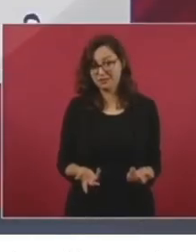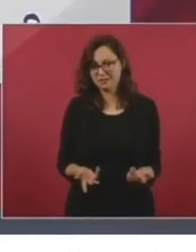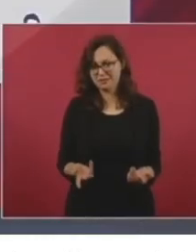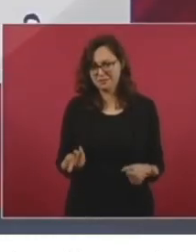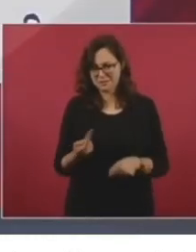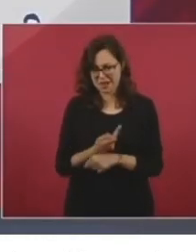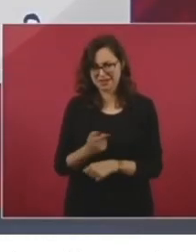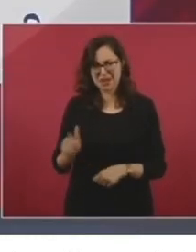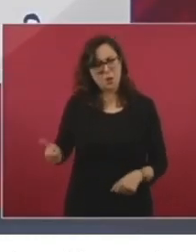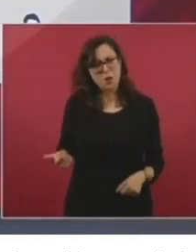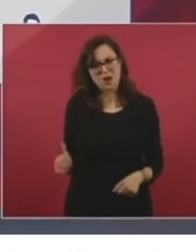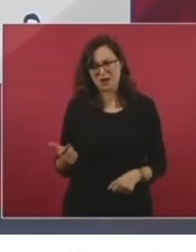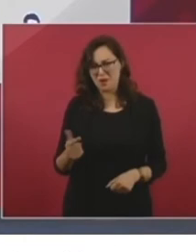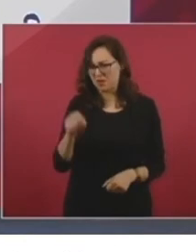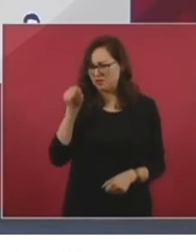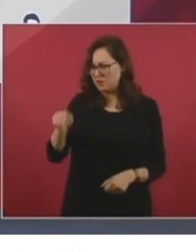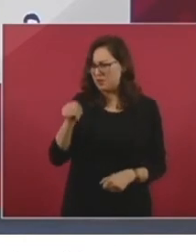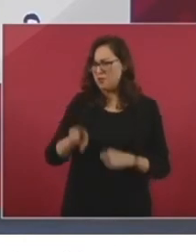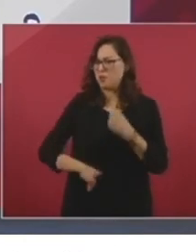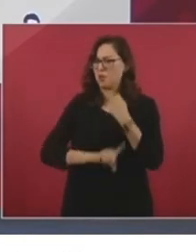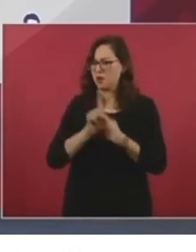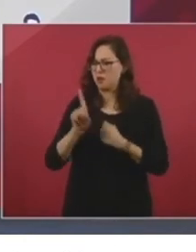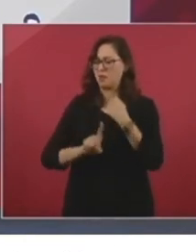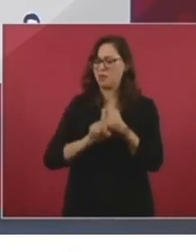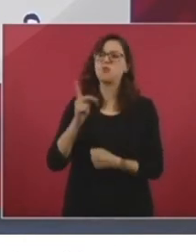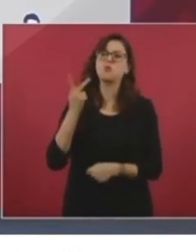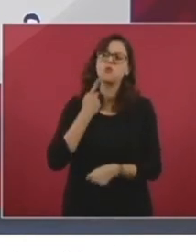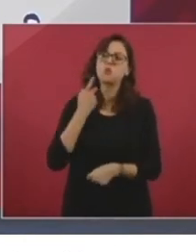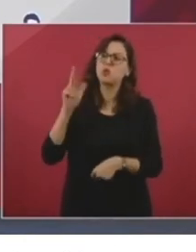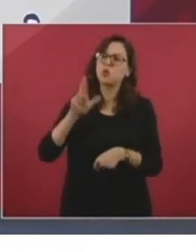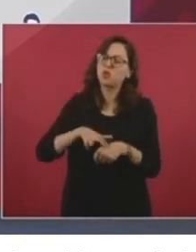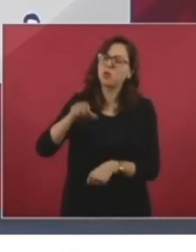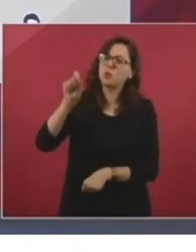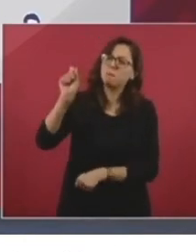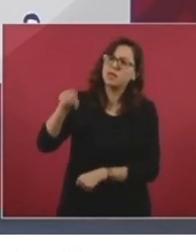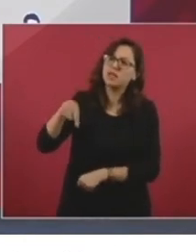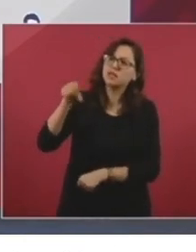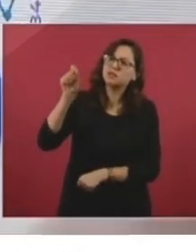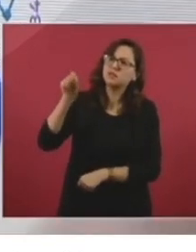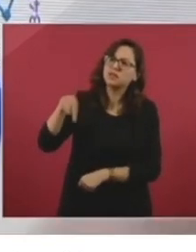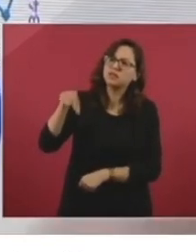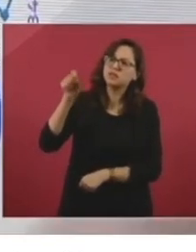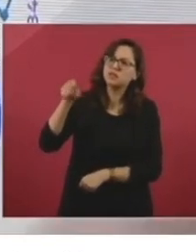qué tanto tiempo el procurador